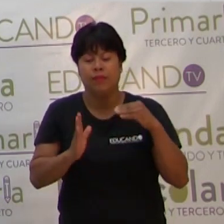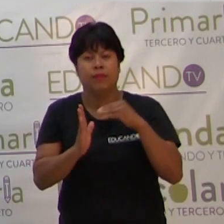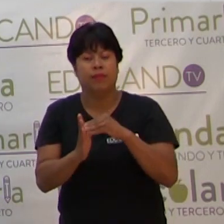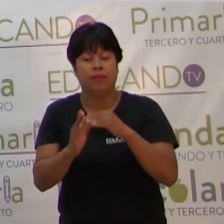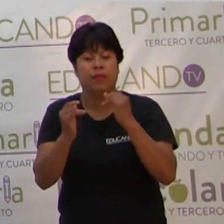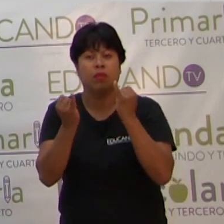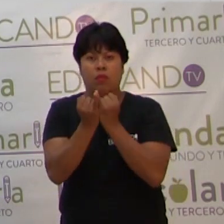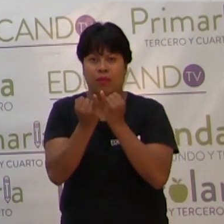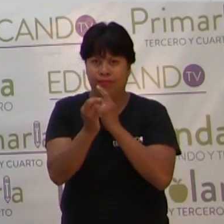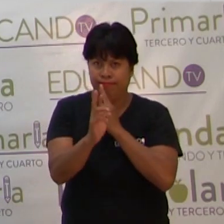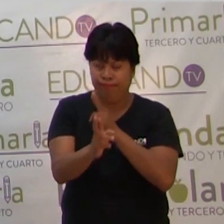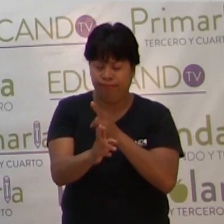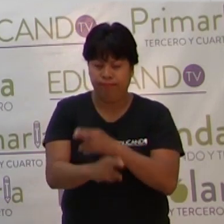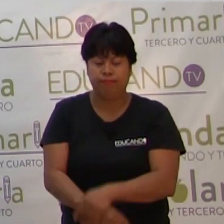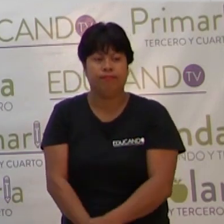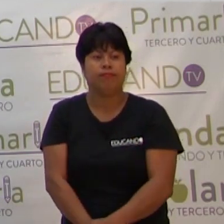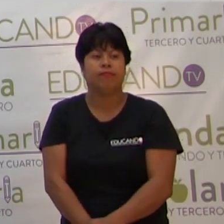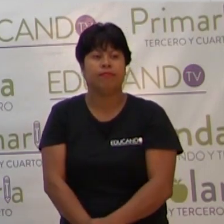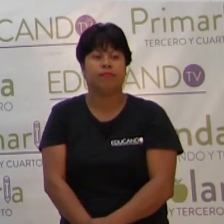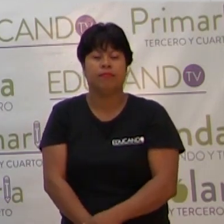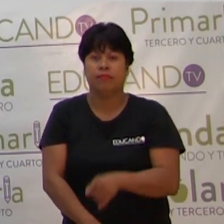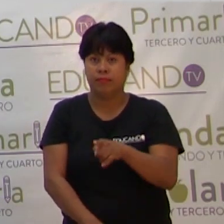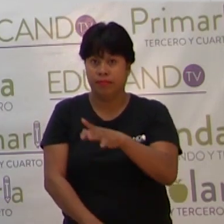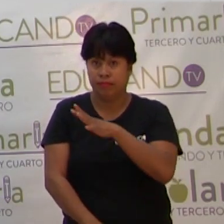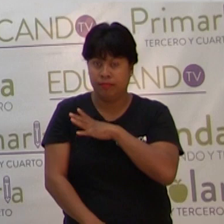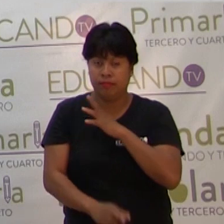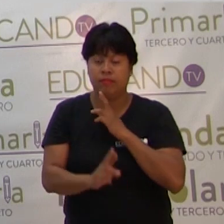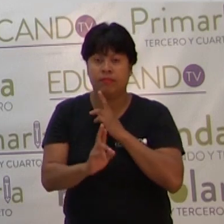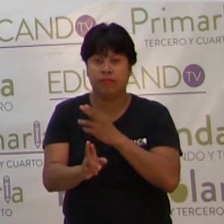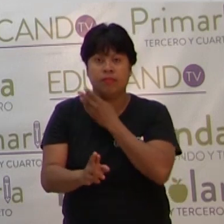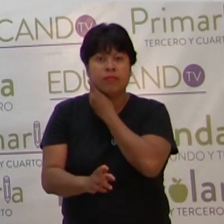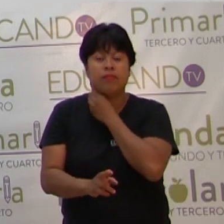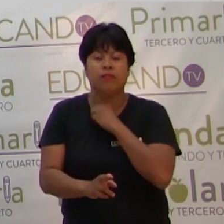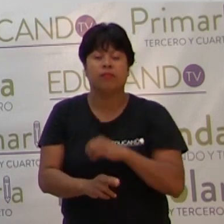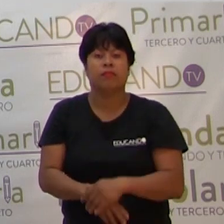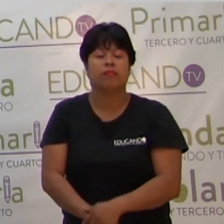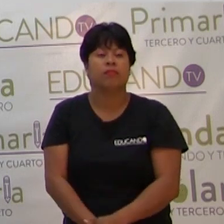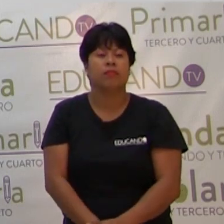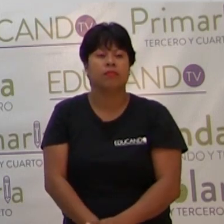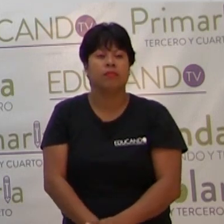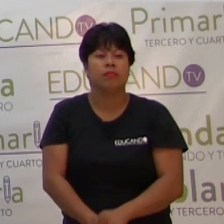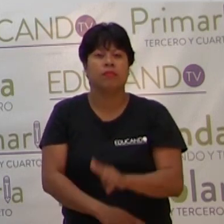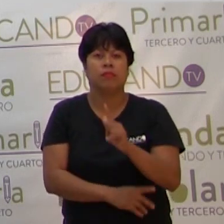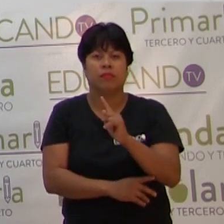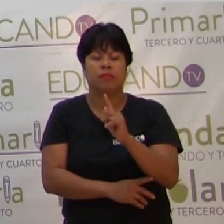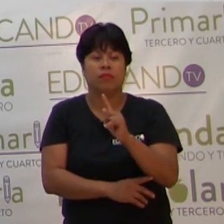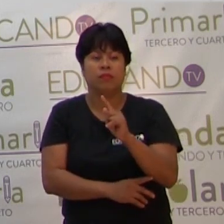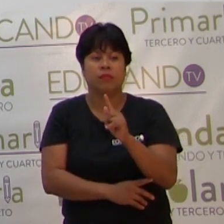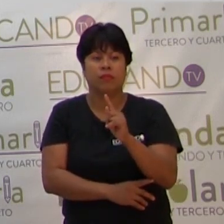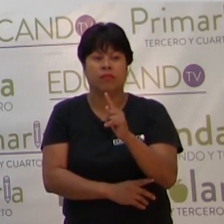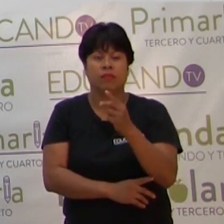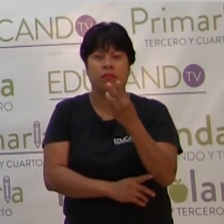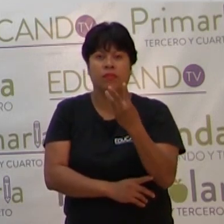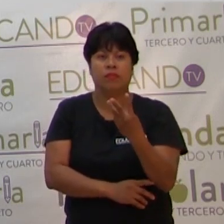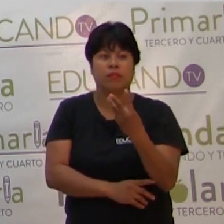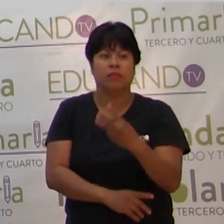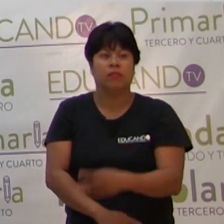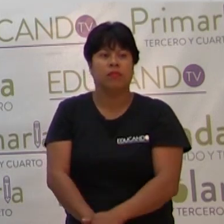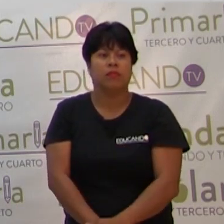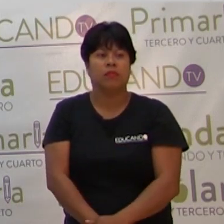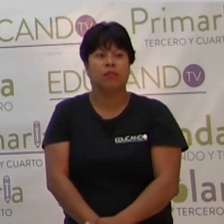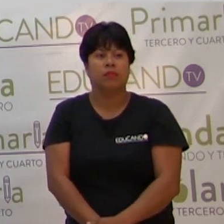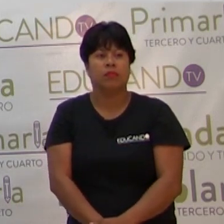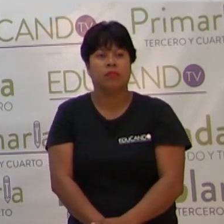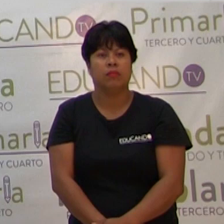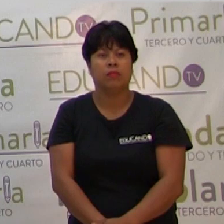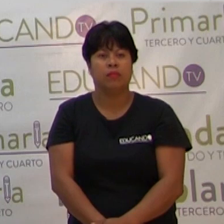es igual. Y me sale, como resultado, me sale 73. Ahí